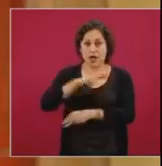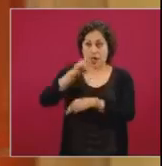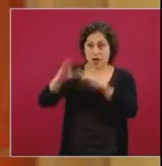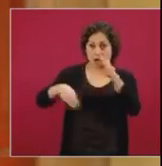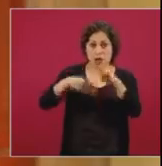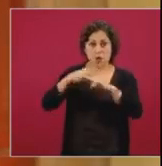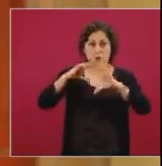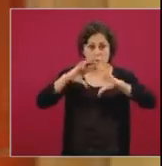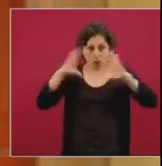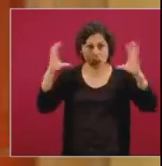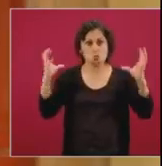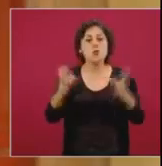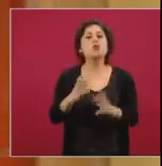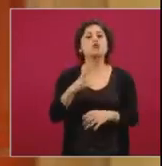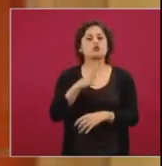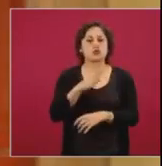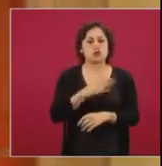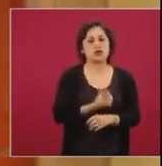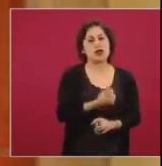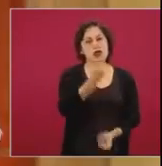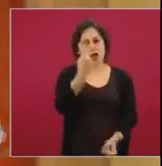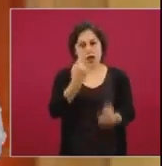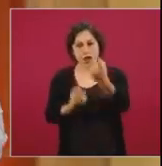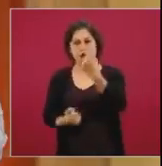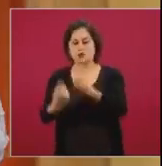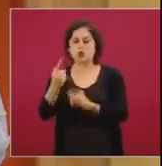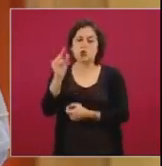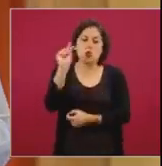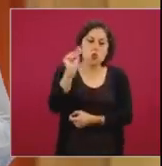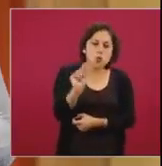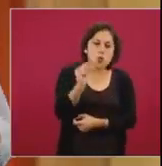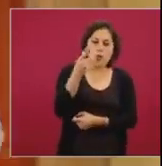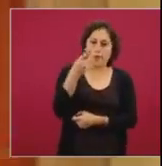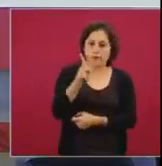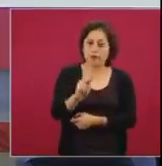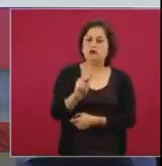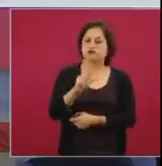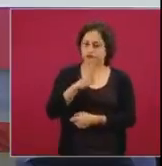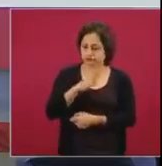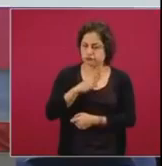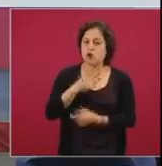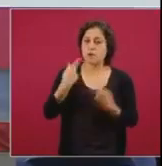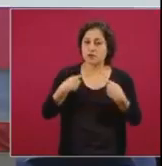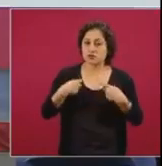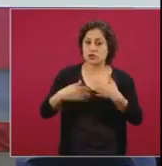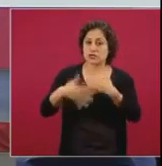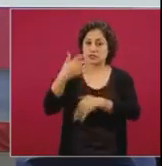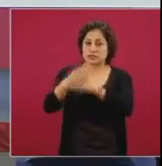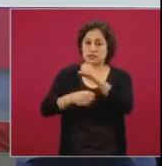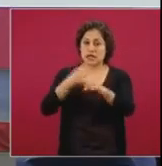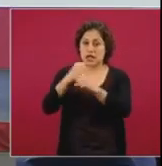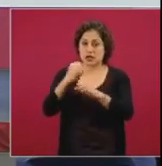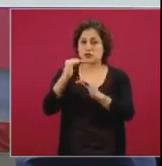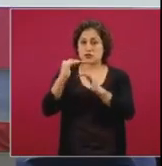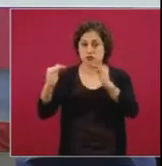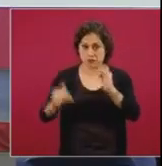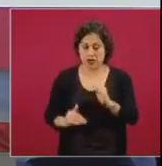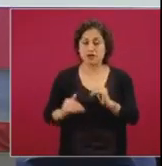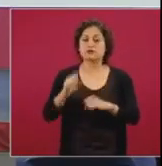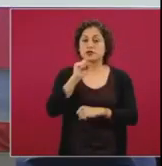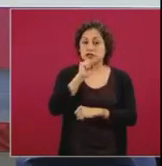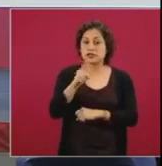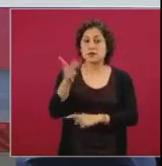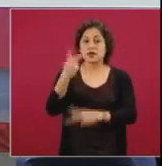México tenemos pocos casos, pero seguimos teniendo casos en menores de 15 años. Y los grados de discapacidad. La discapacidad grado